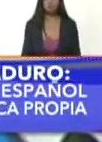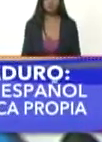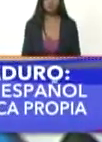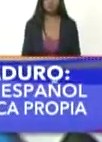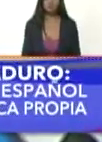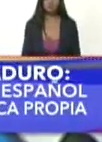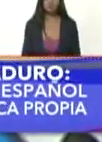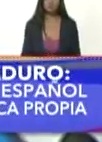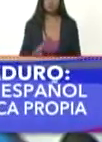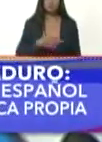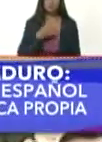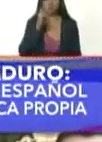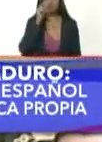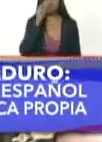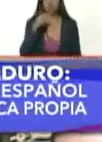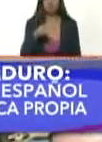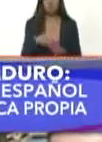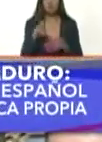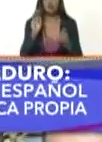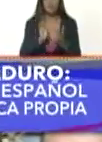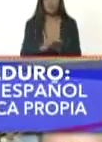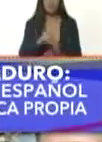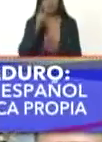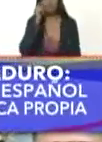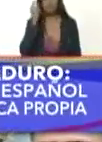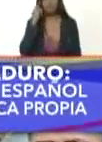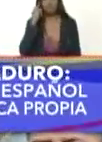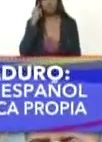oficiales, cadetes,